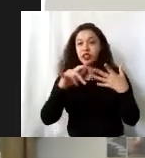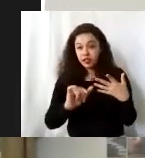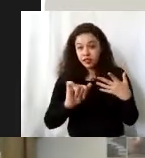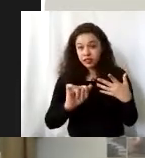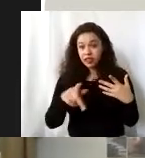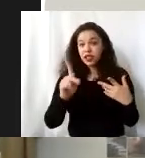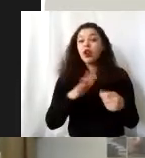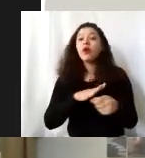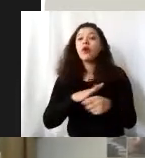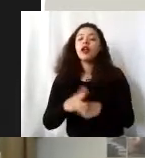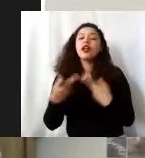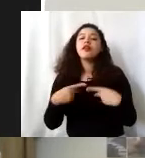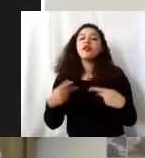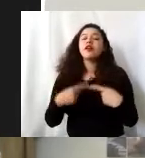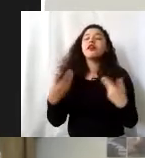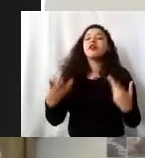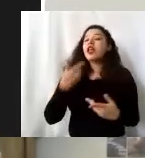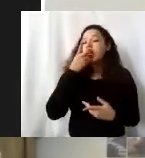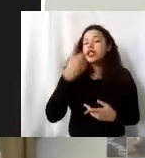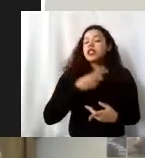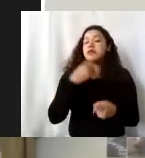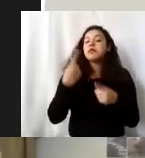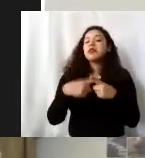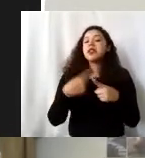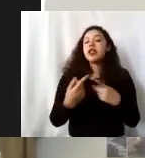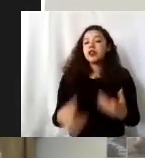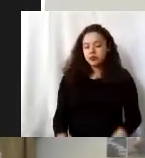las podría decir?